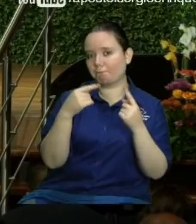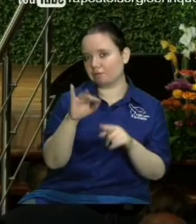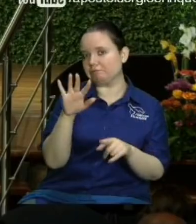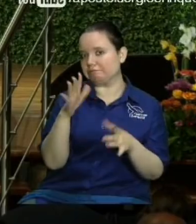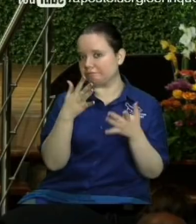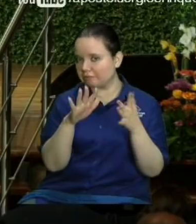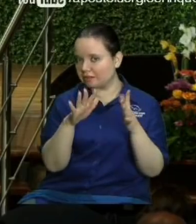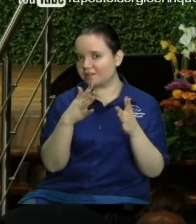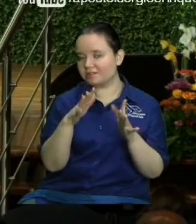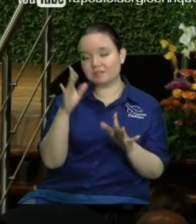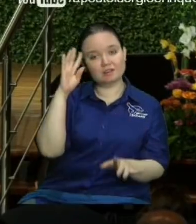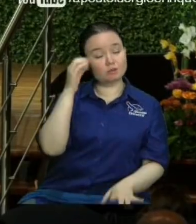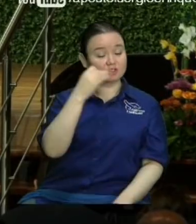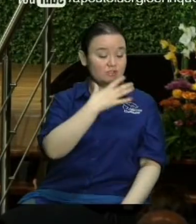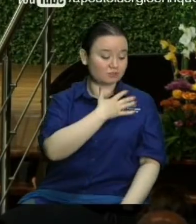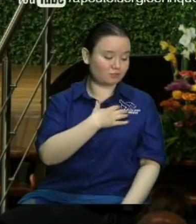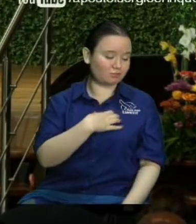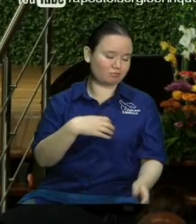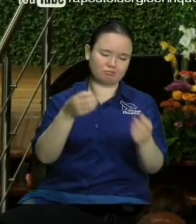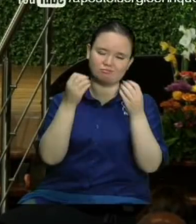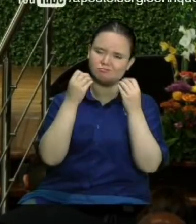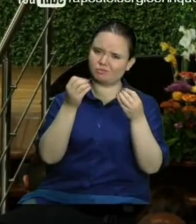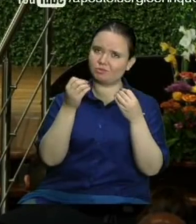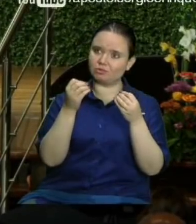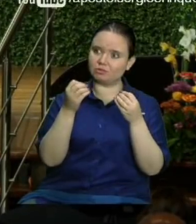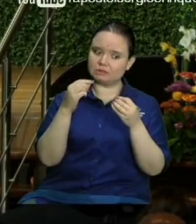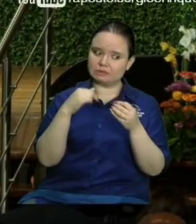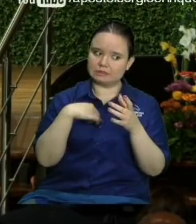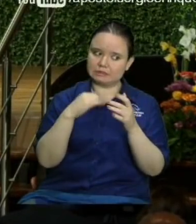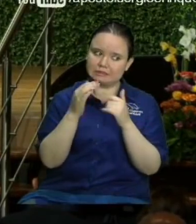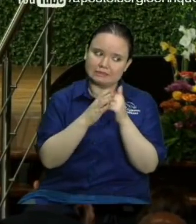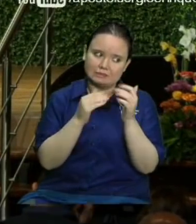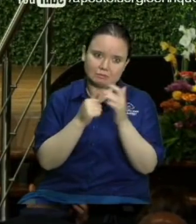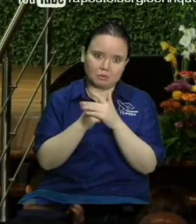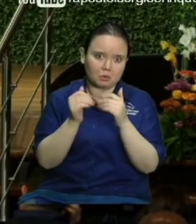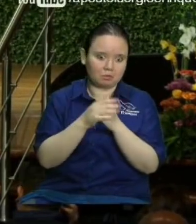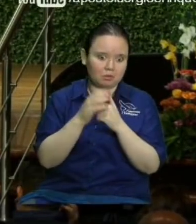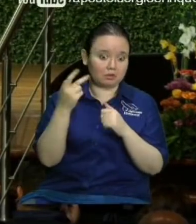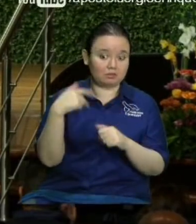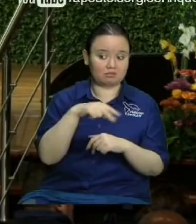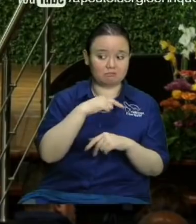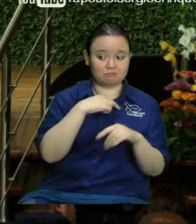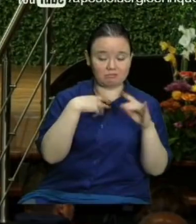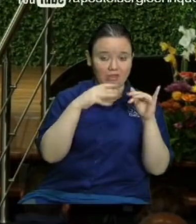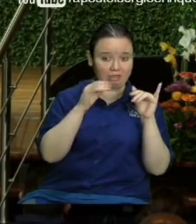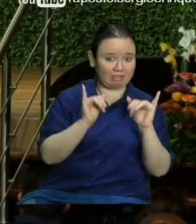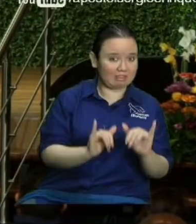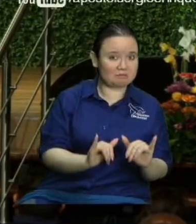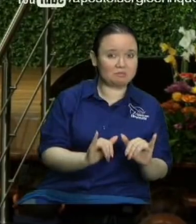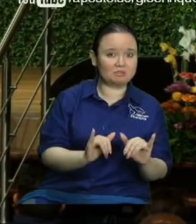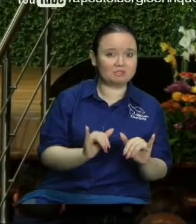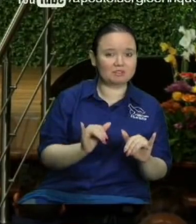porque el sufrimiento era tanto para ellos que dijeron, esa ya es la tribulación, nos quedamos, dijeron.